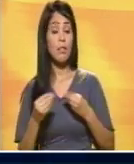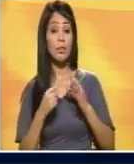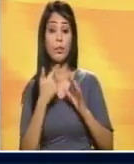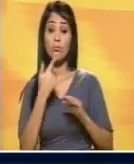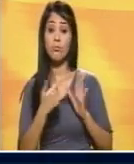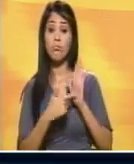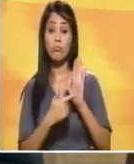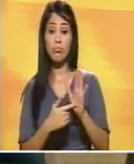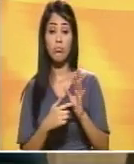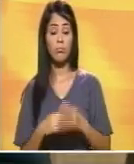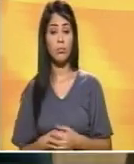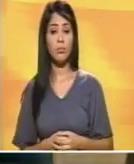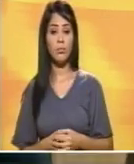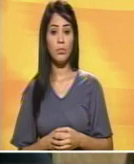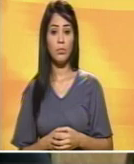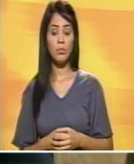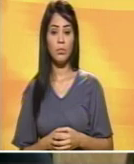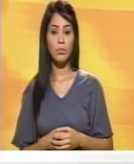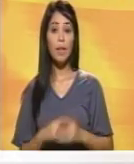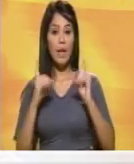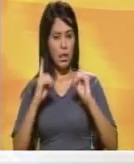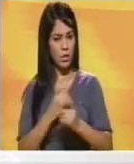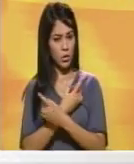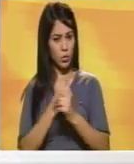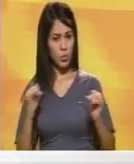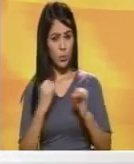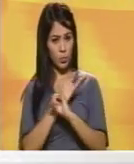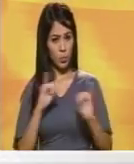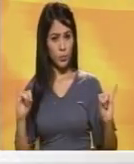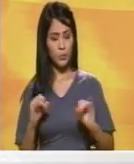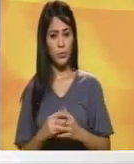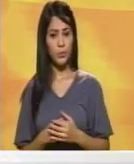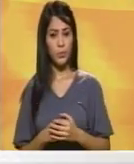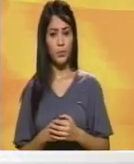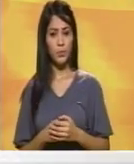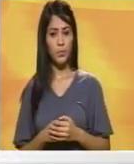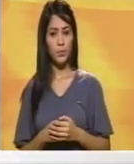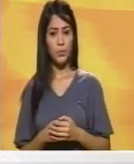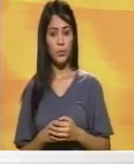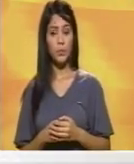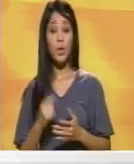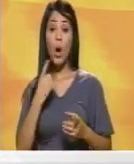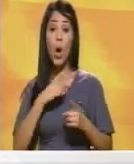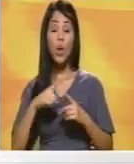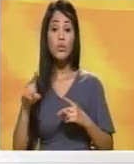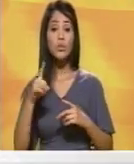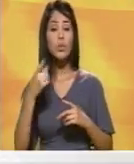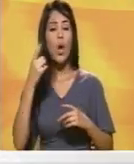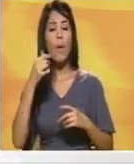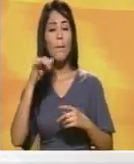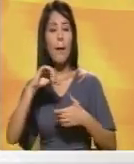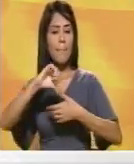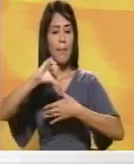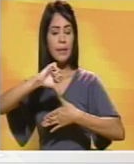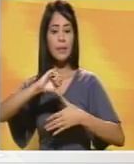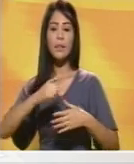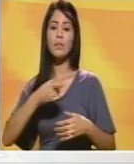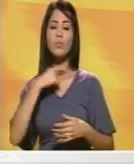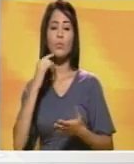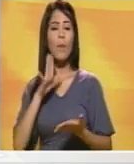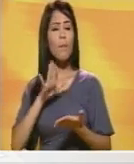declaración unilateral de la independencia. Pasamos a Nicaragua. Allí al menos 16 personas murieron y